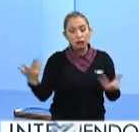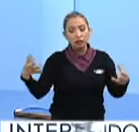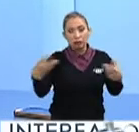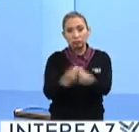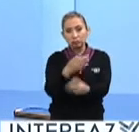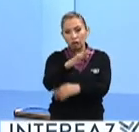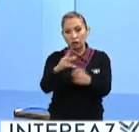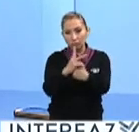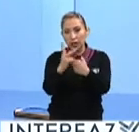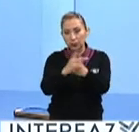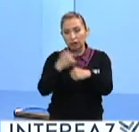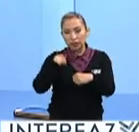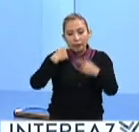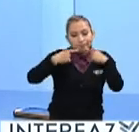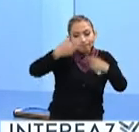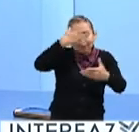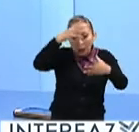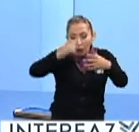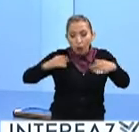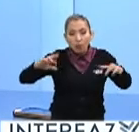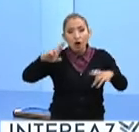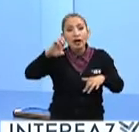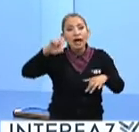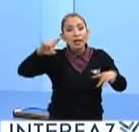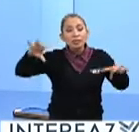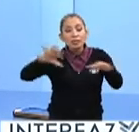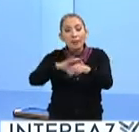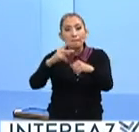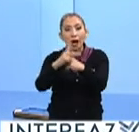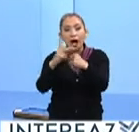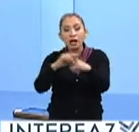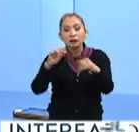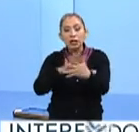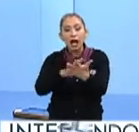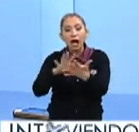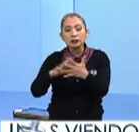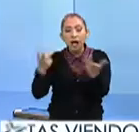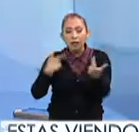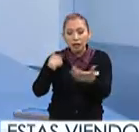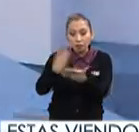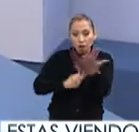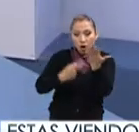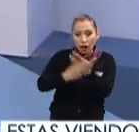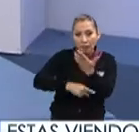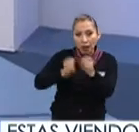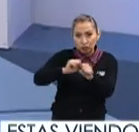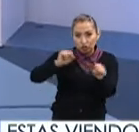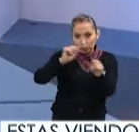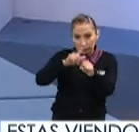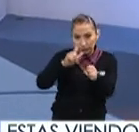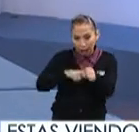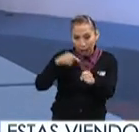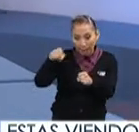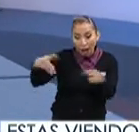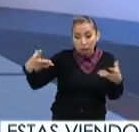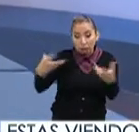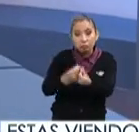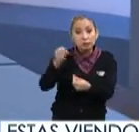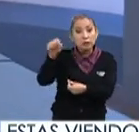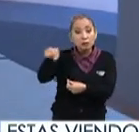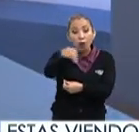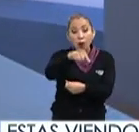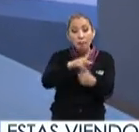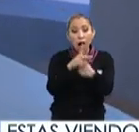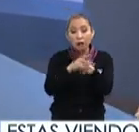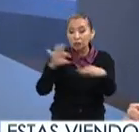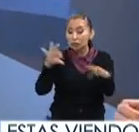en conjunto, ya tienen establecida una red de estos países en los que crean políticas sociales en conjunto.